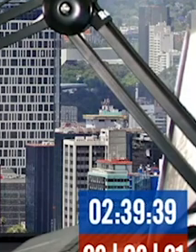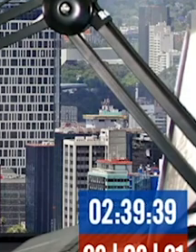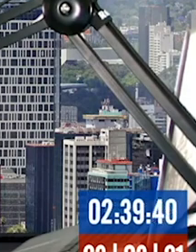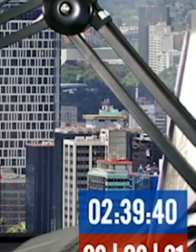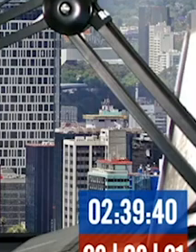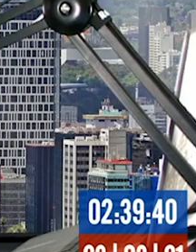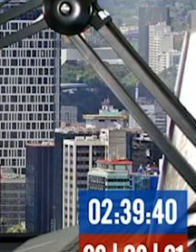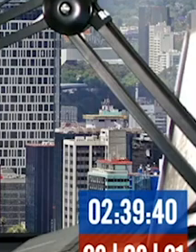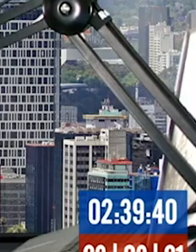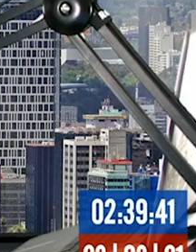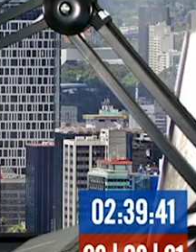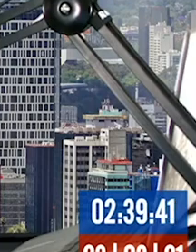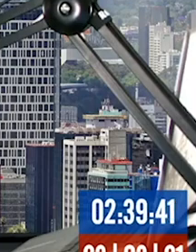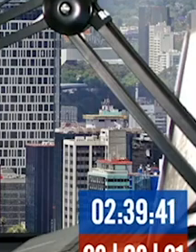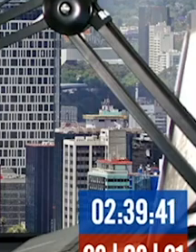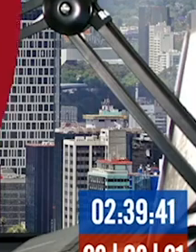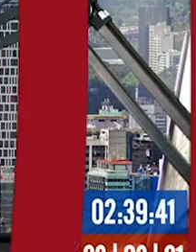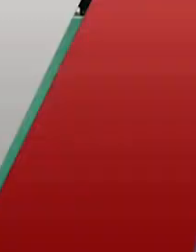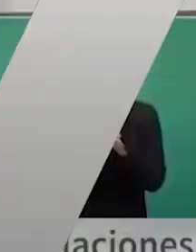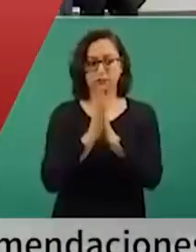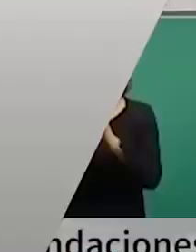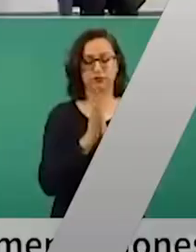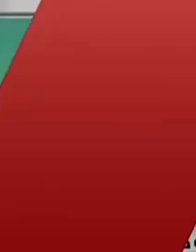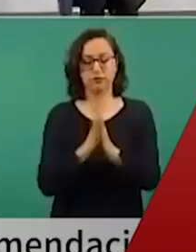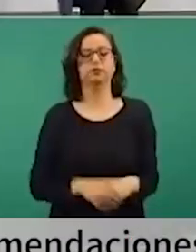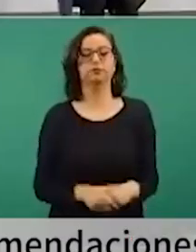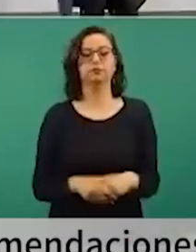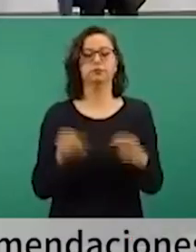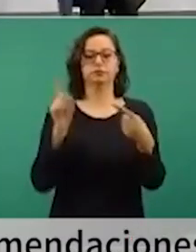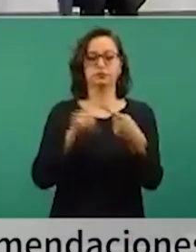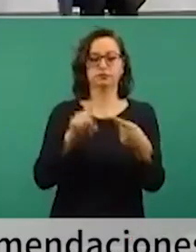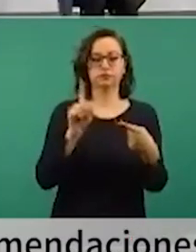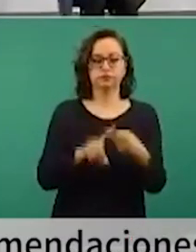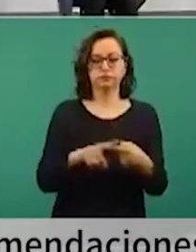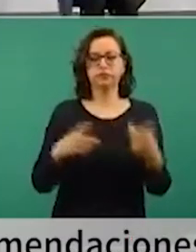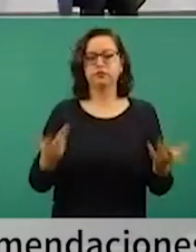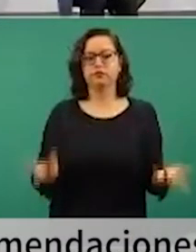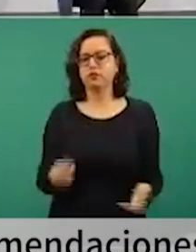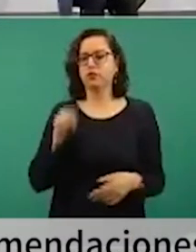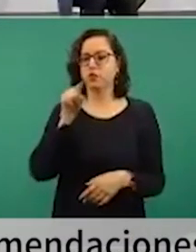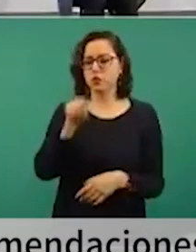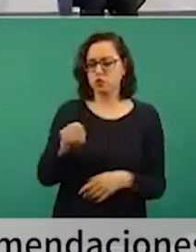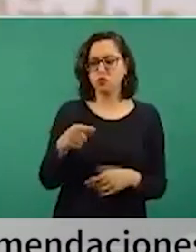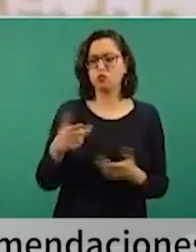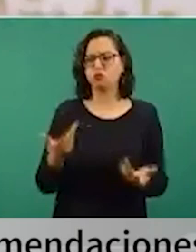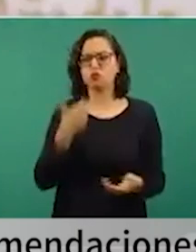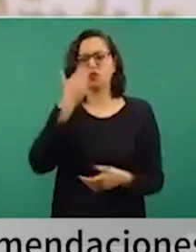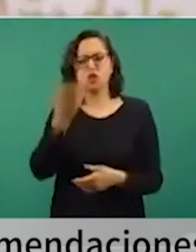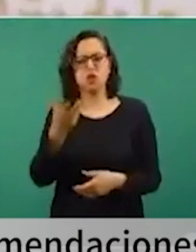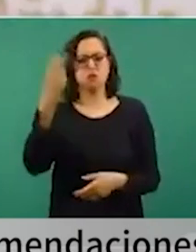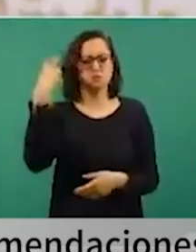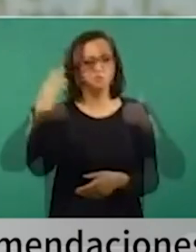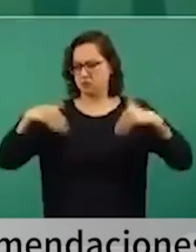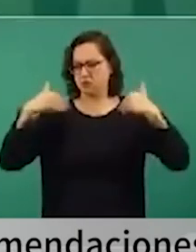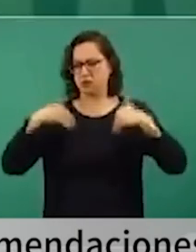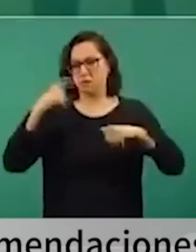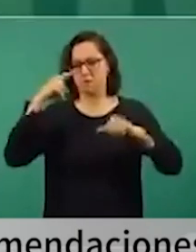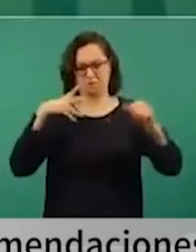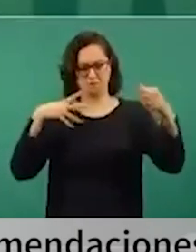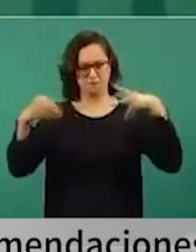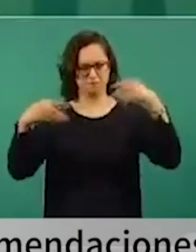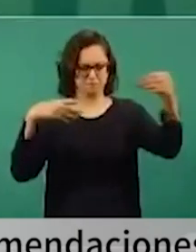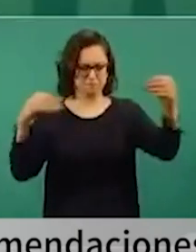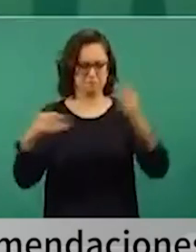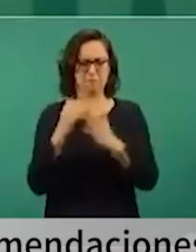Semana Santa. Escuchamos al doctor López-Gatell. La primera es disfruta el paseo con tu familia en un sitio cercano a tu domicilio. La